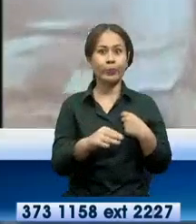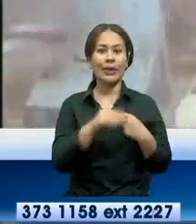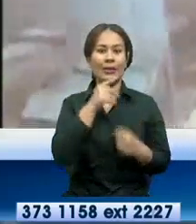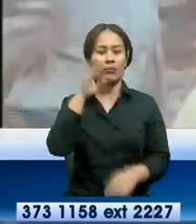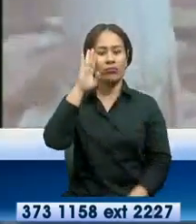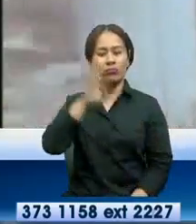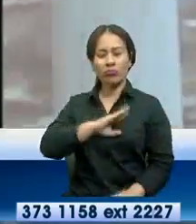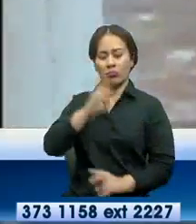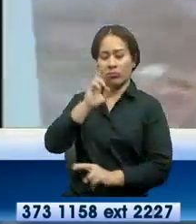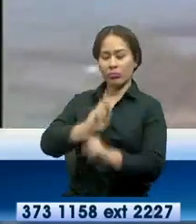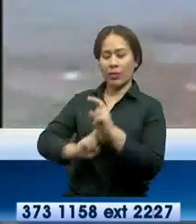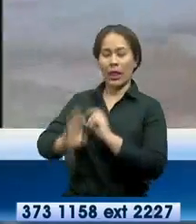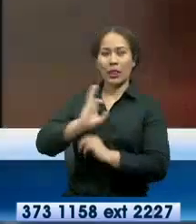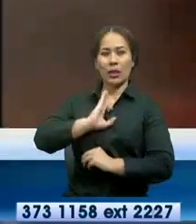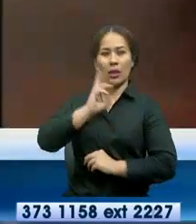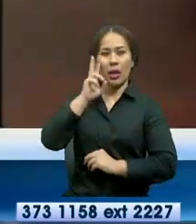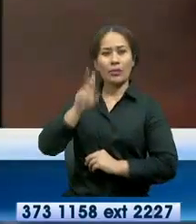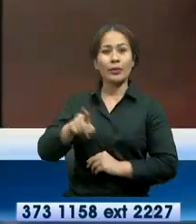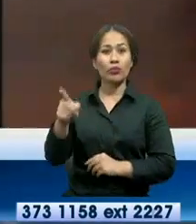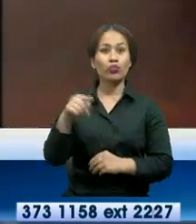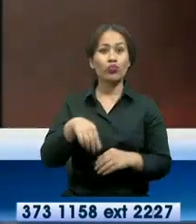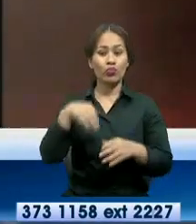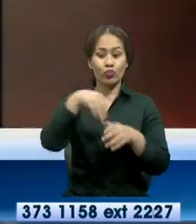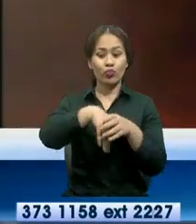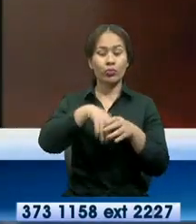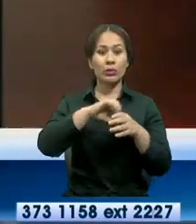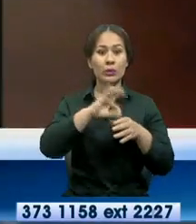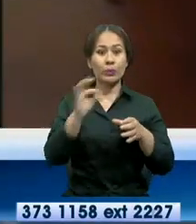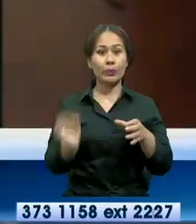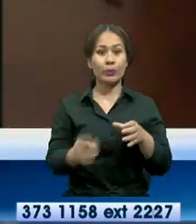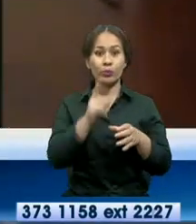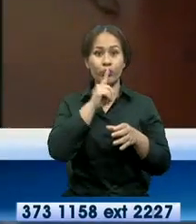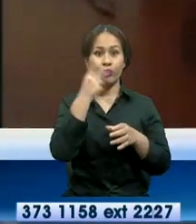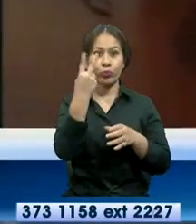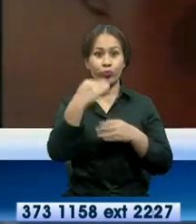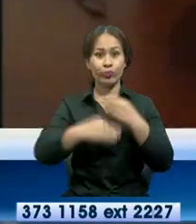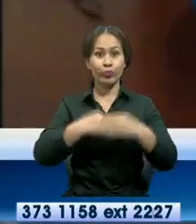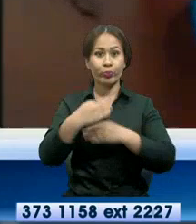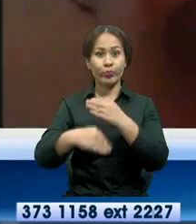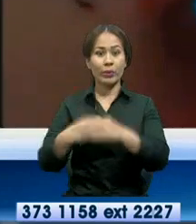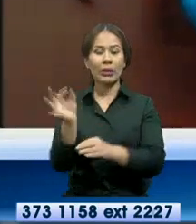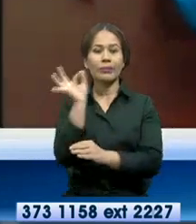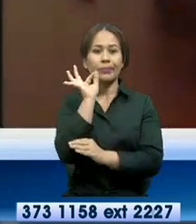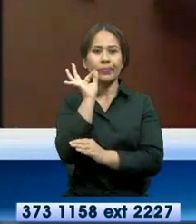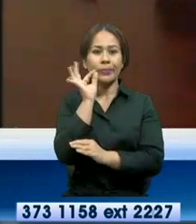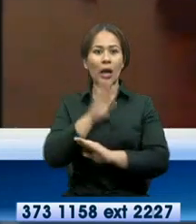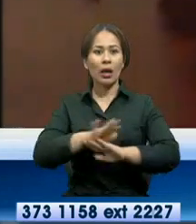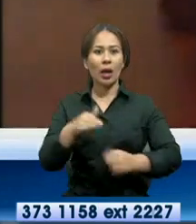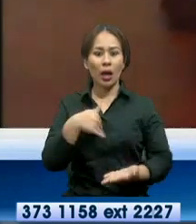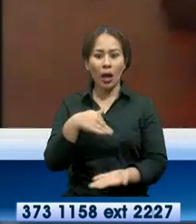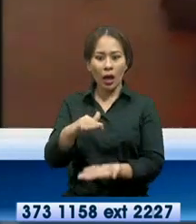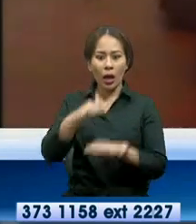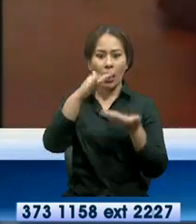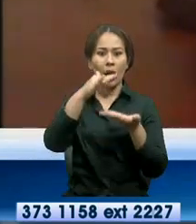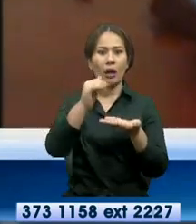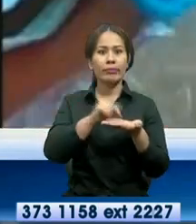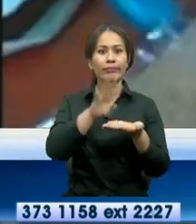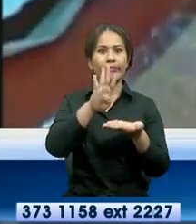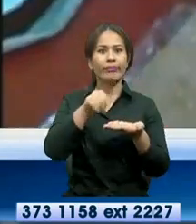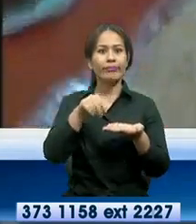técnica de una de ellas puso al descubierto que en un doble fondo estaban adheridos dos paquetes de marihuana cuyo peso alcanzó los 4.500